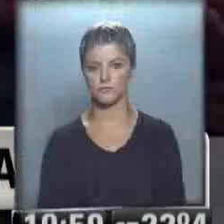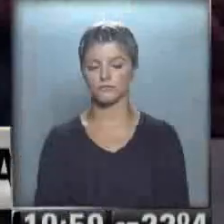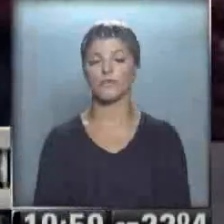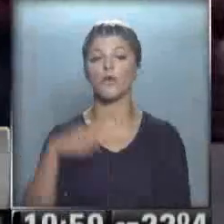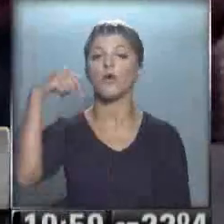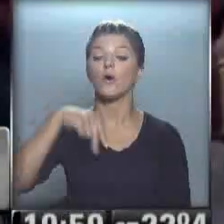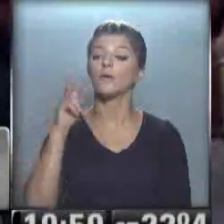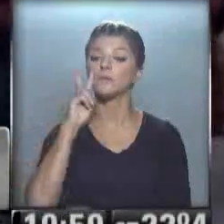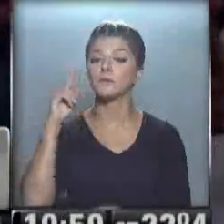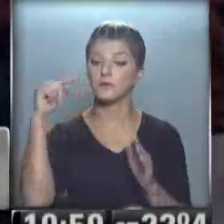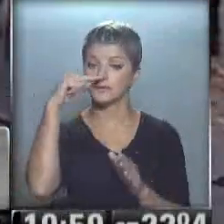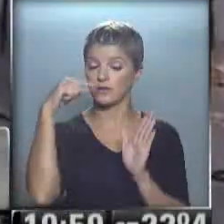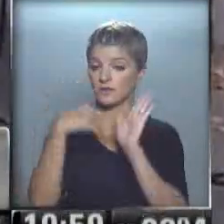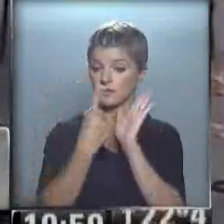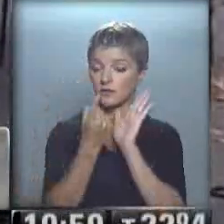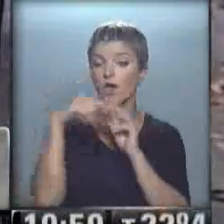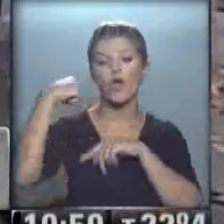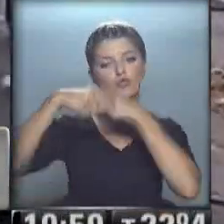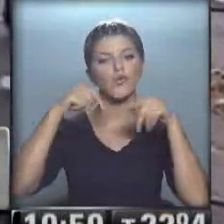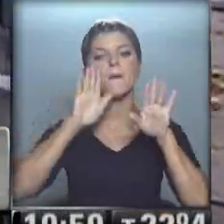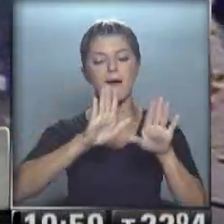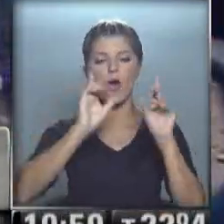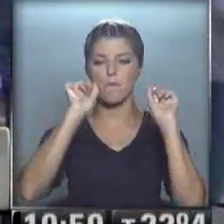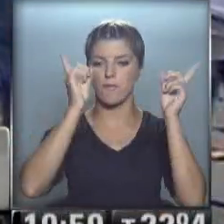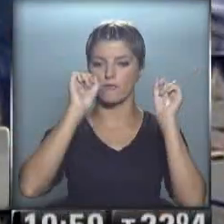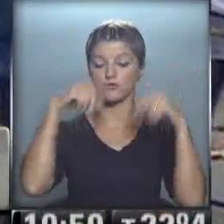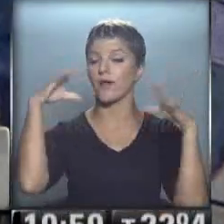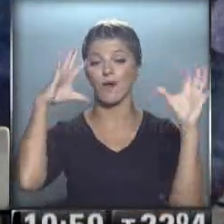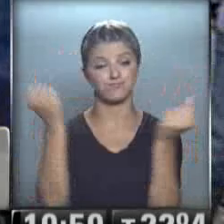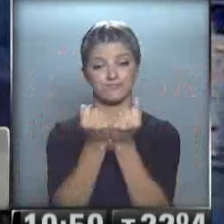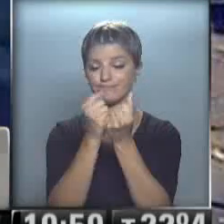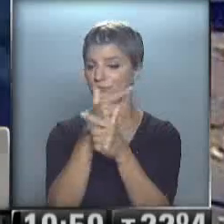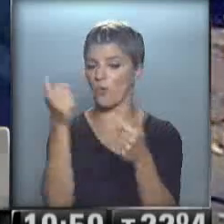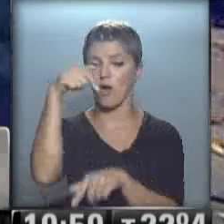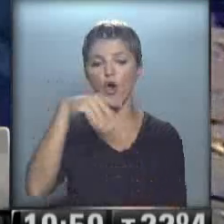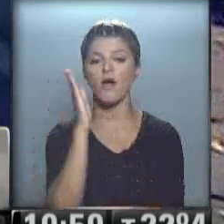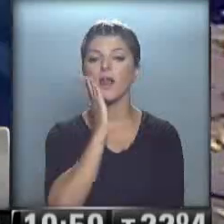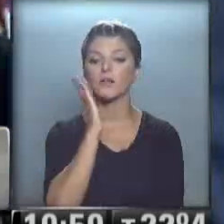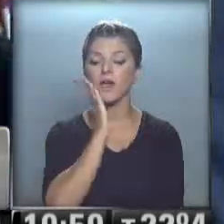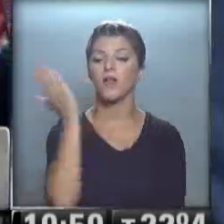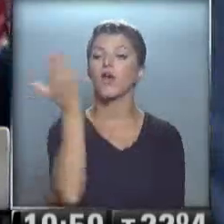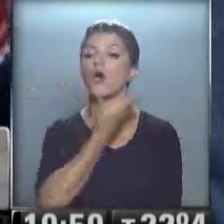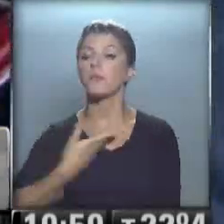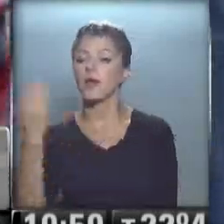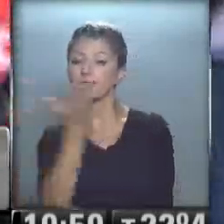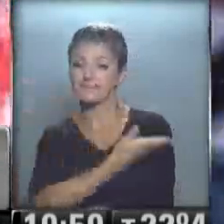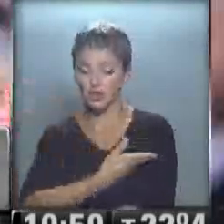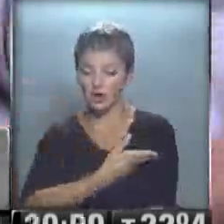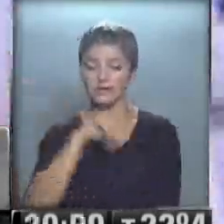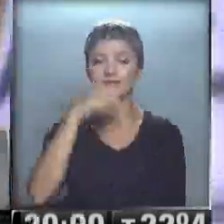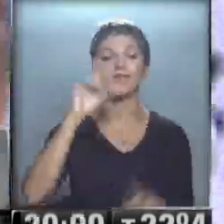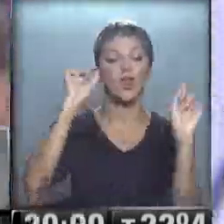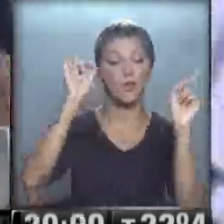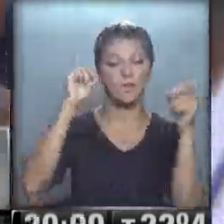Esta noche en Visión 7 Central continúa el paro docente. No hubo acuerdo esta tarde entre el gobierno bonaerense y los